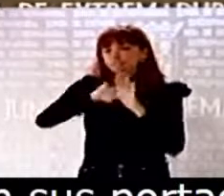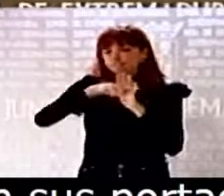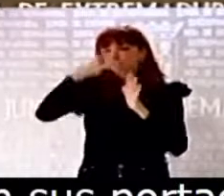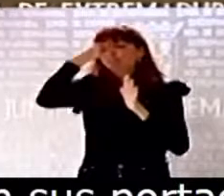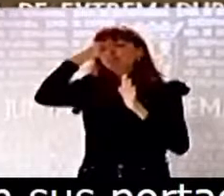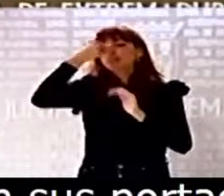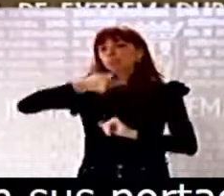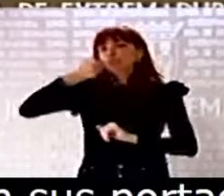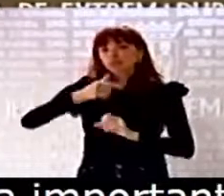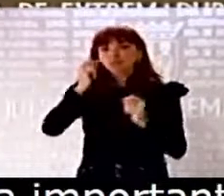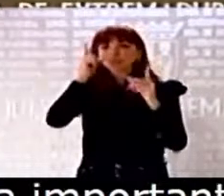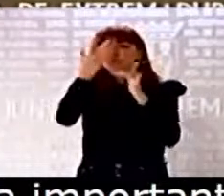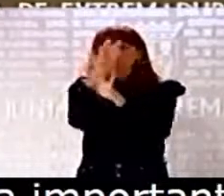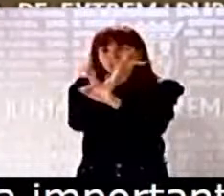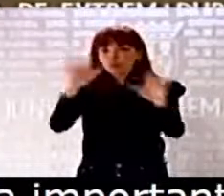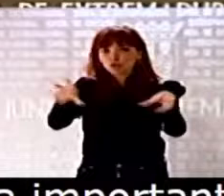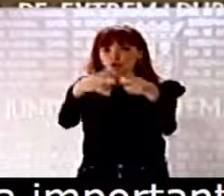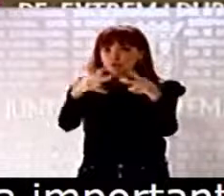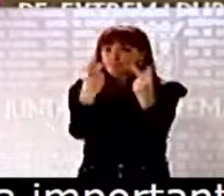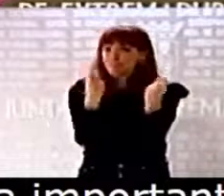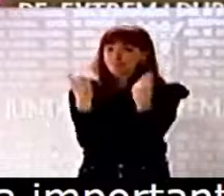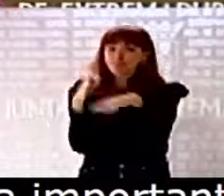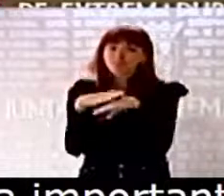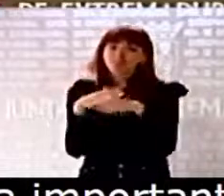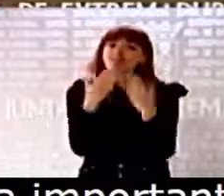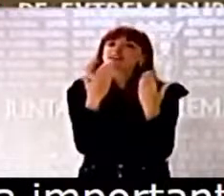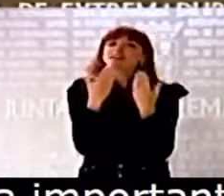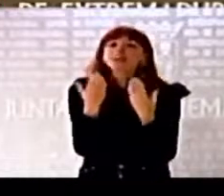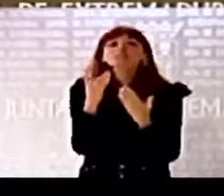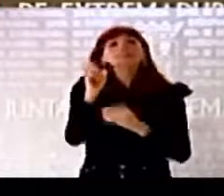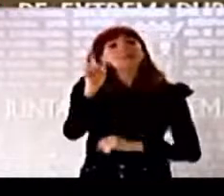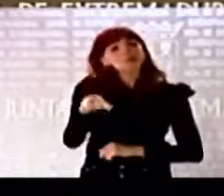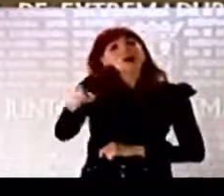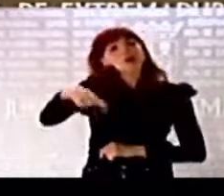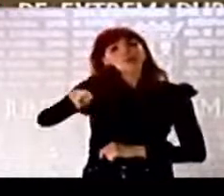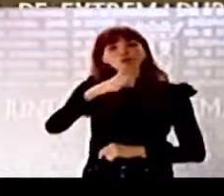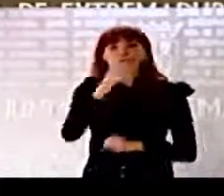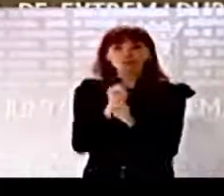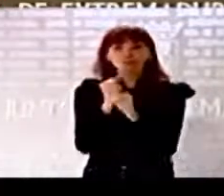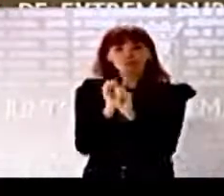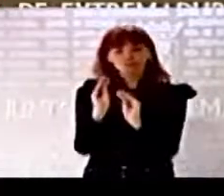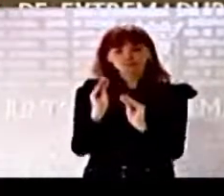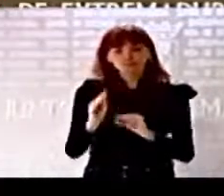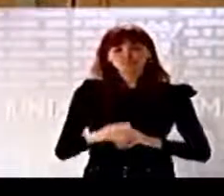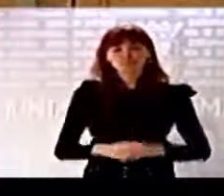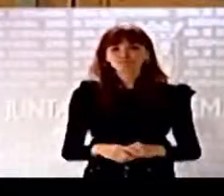concienciación social que necesitamos para todos. Así que muchas gracias también a vosotros por vuestro trabajo.